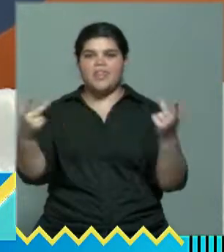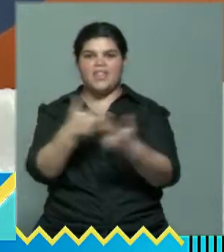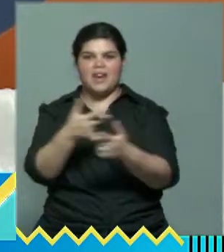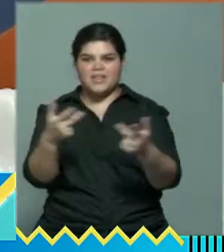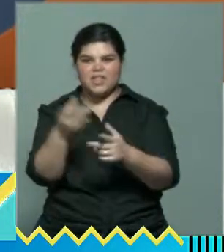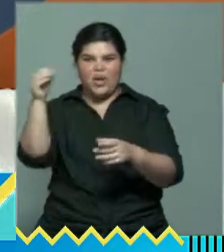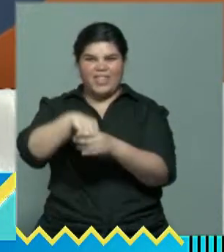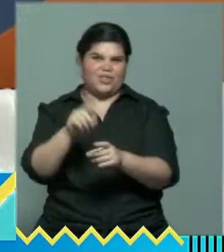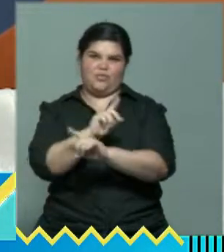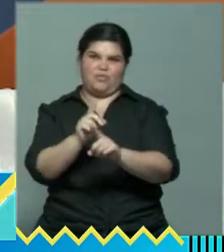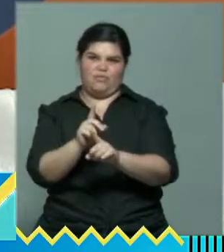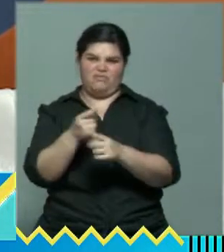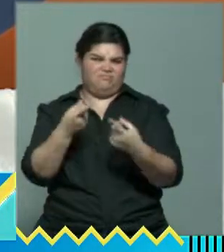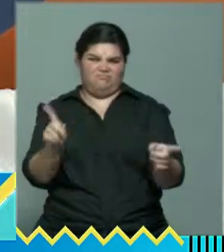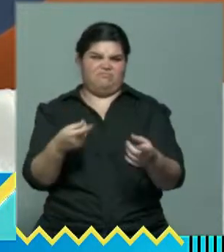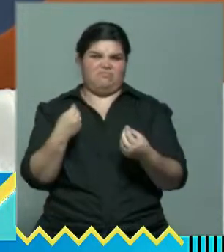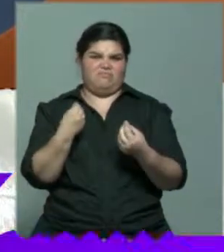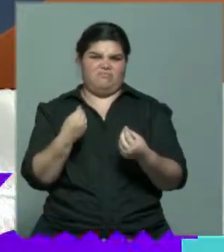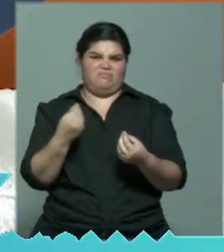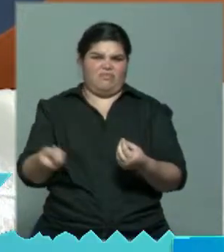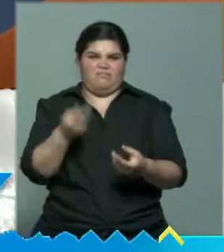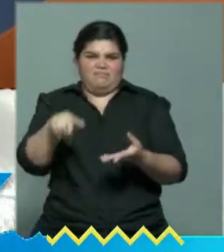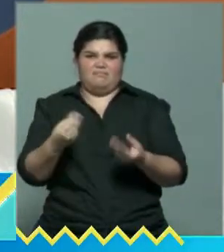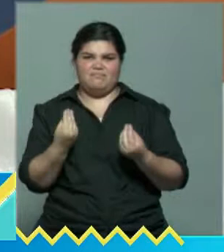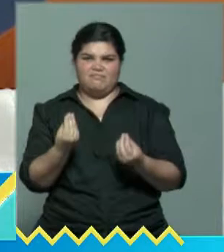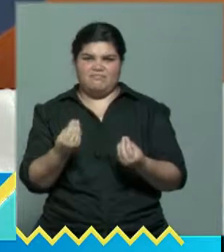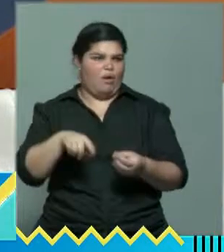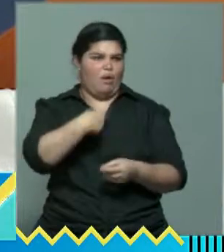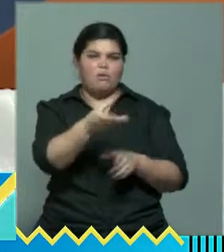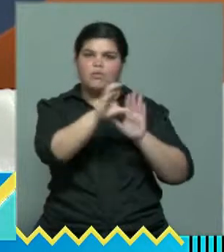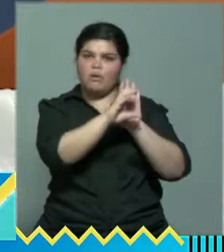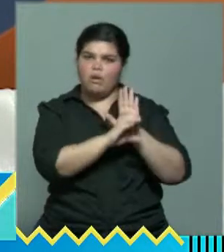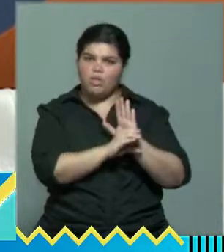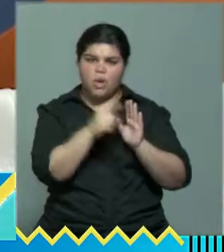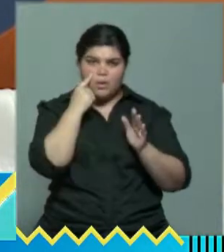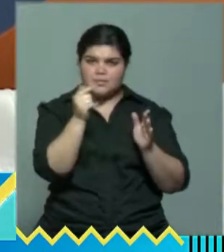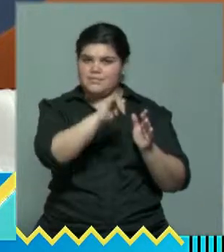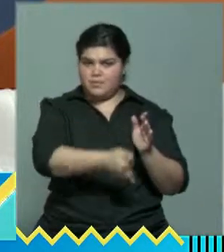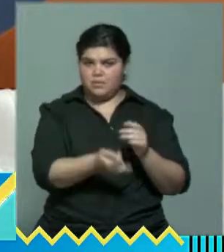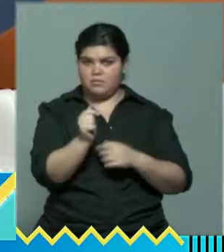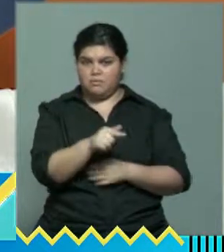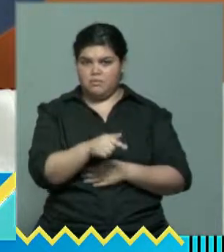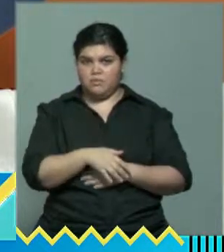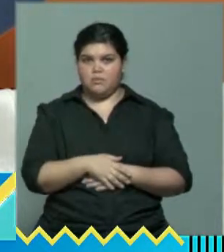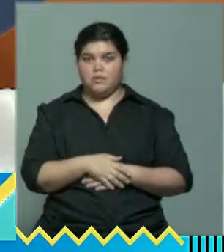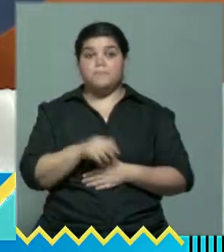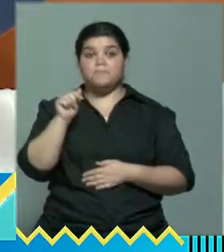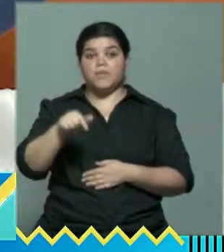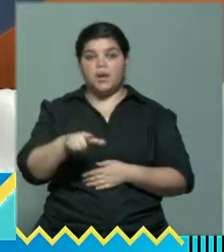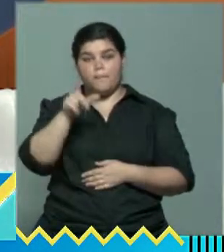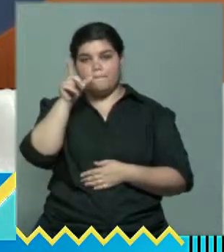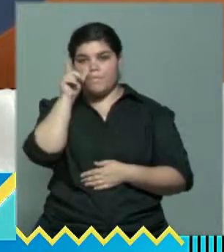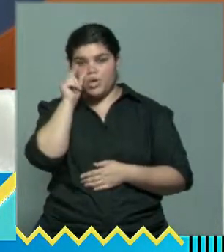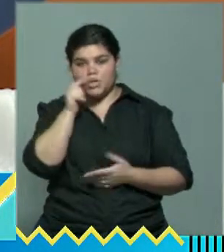en la ley de tránsito no tiene nada que ver para regular el tema de las movilizaciones de carácter política